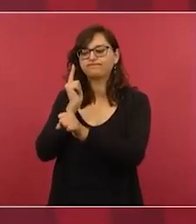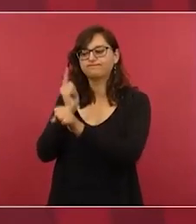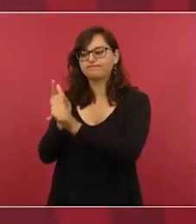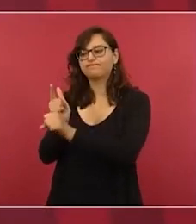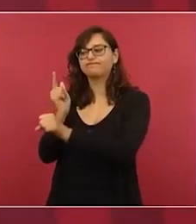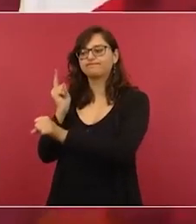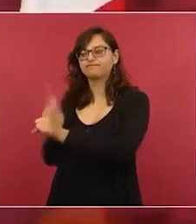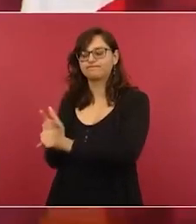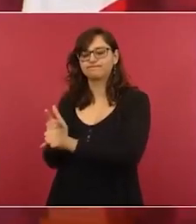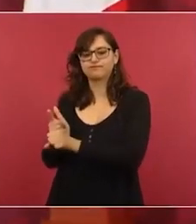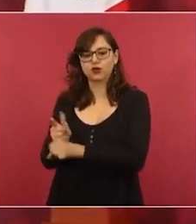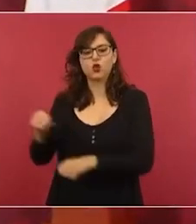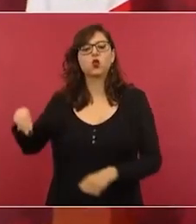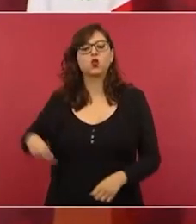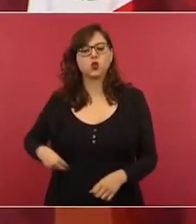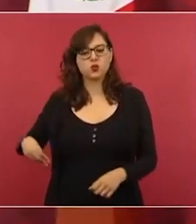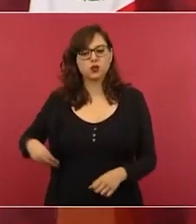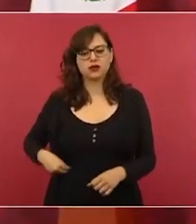y